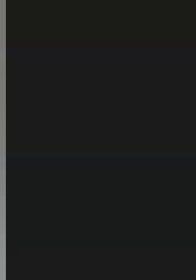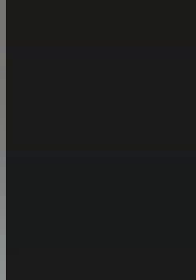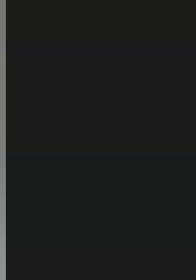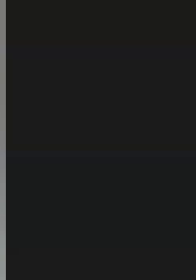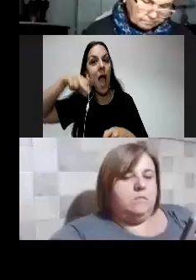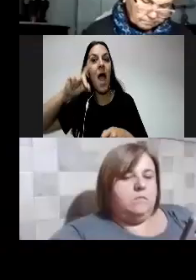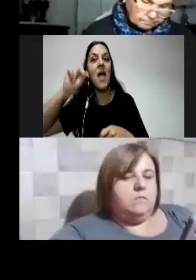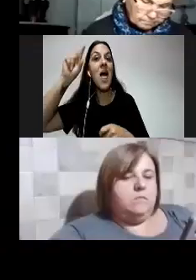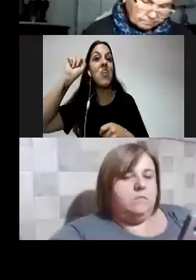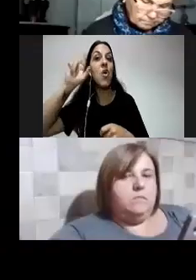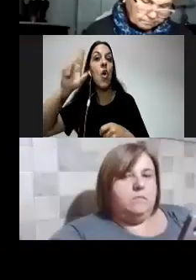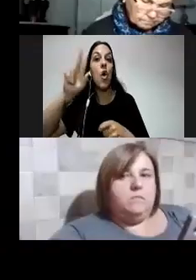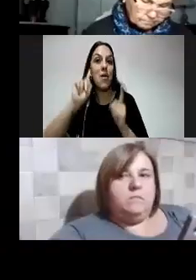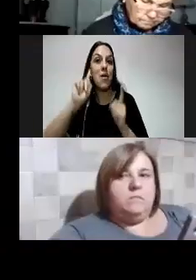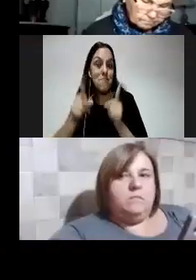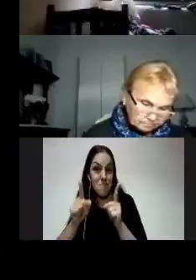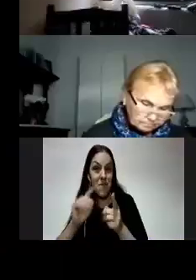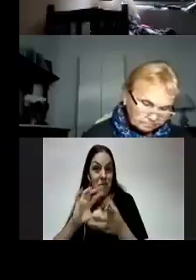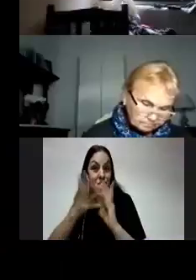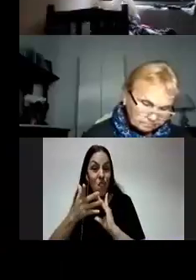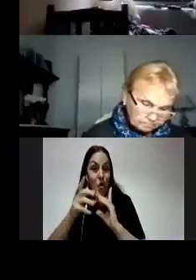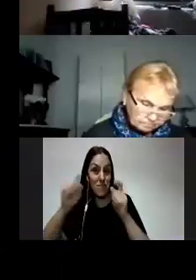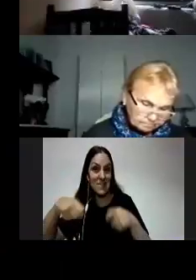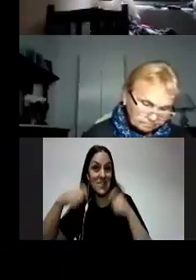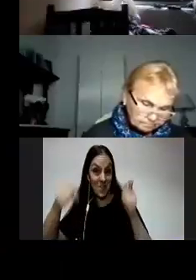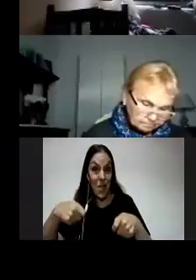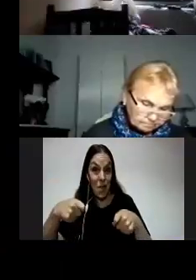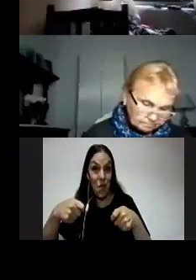lo mismo método de silla de ruedas, pregunta.